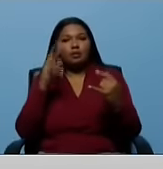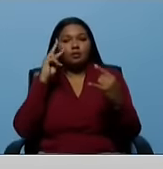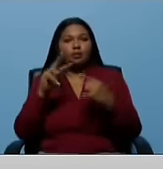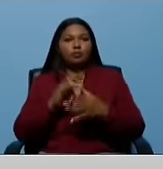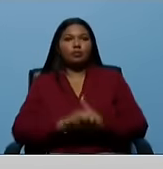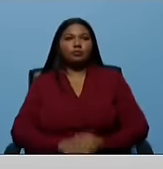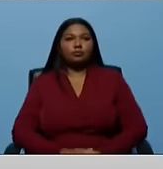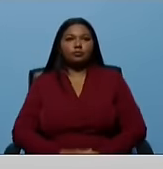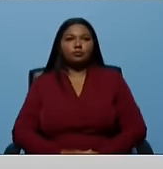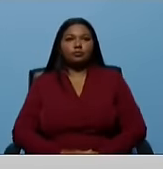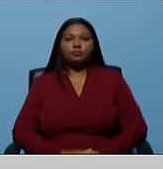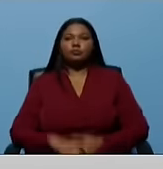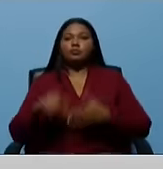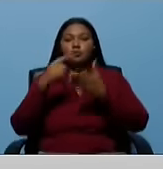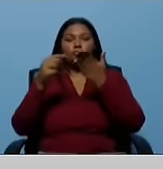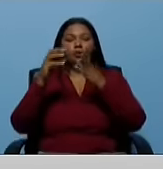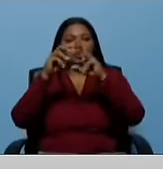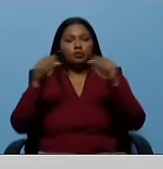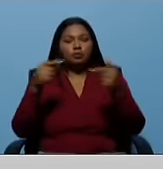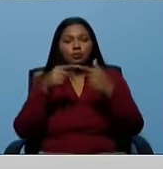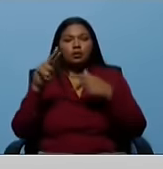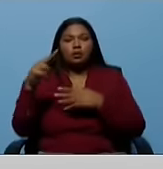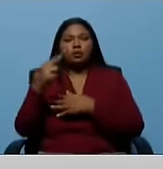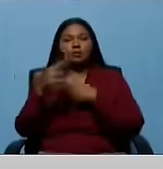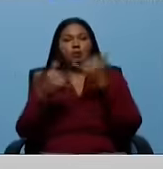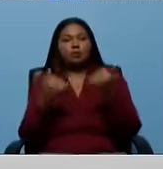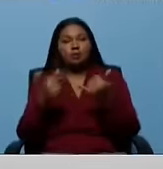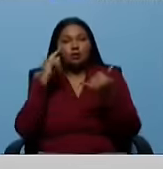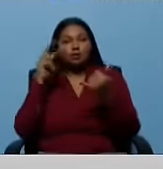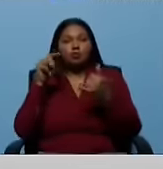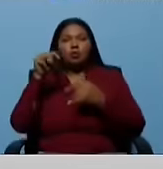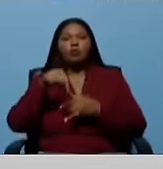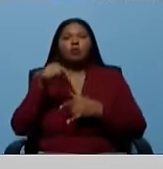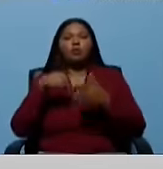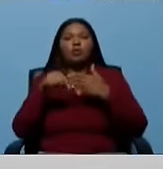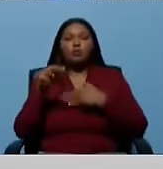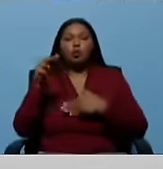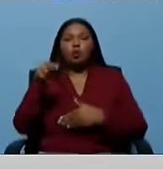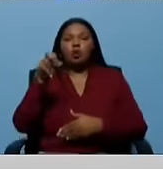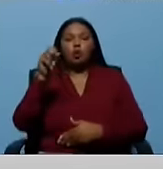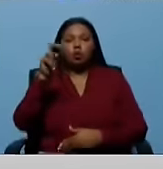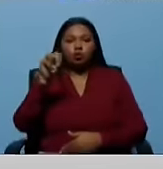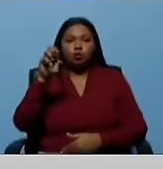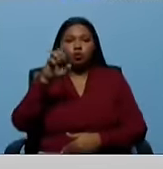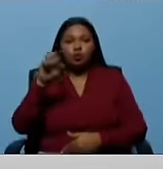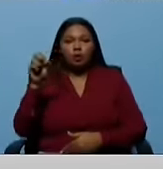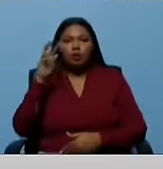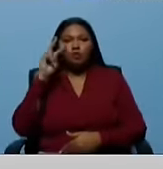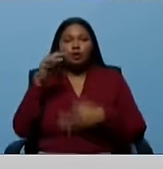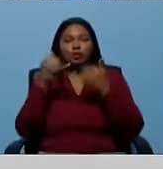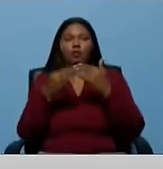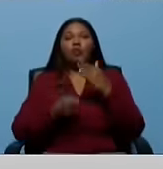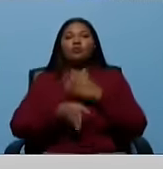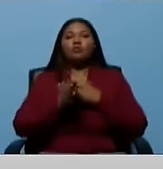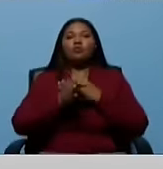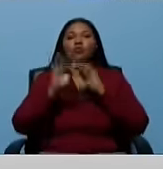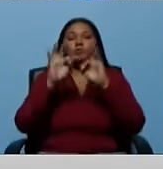guerra en el territorio nicaragüense y hoy Honduras que es